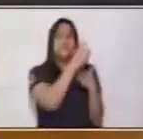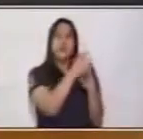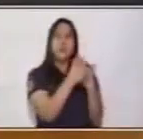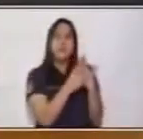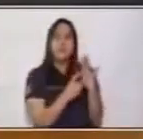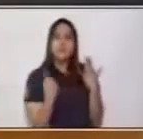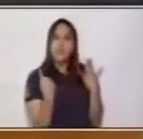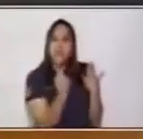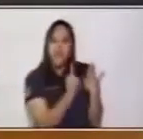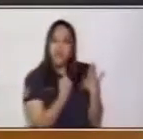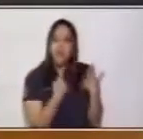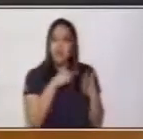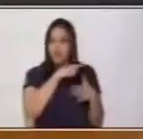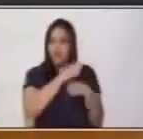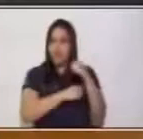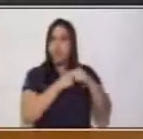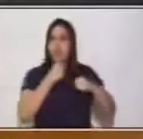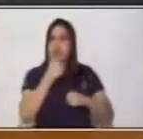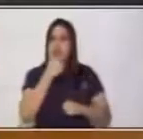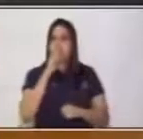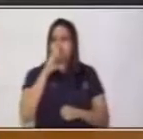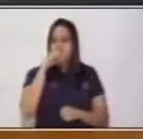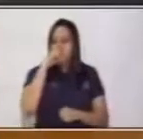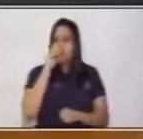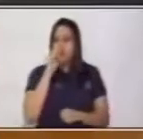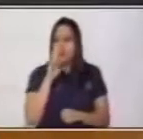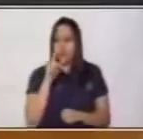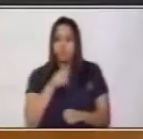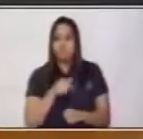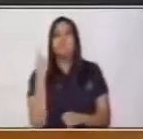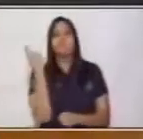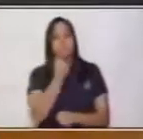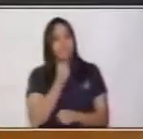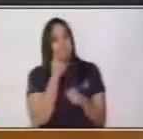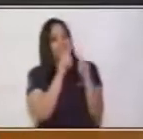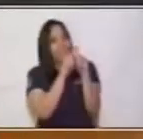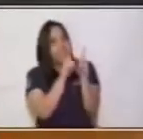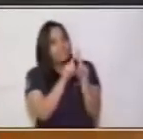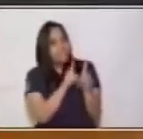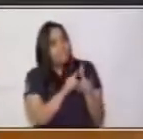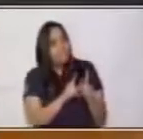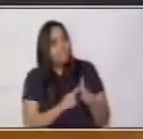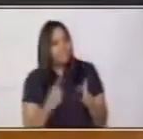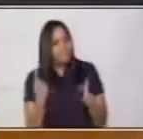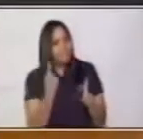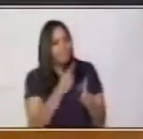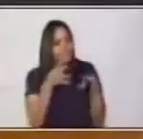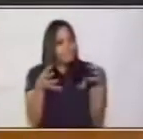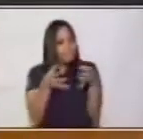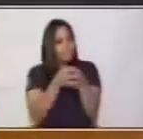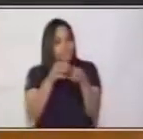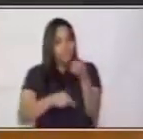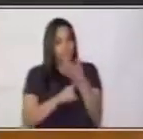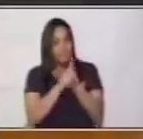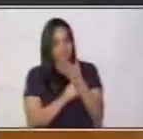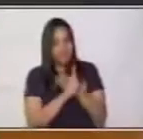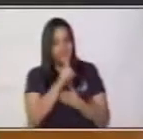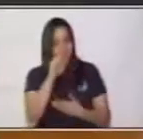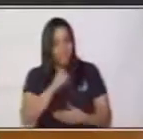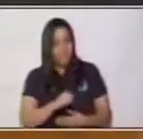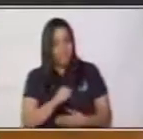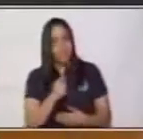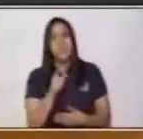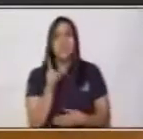los casos de factorización, ya que es importante diferenciar cada uno dentro de un grupo de problemas.